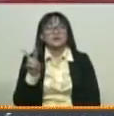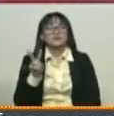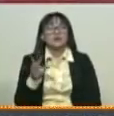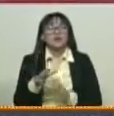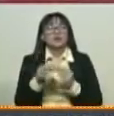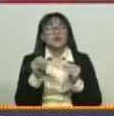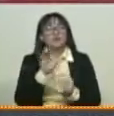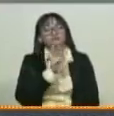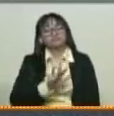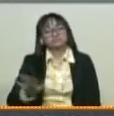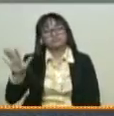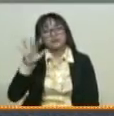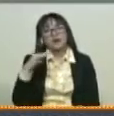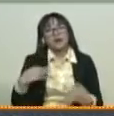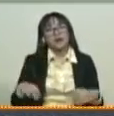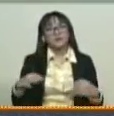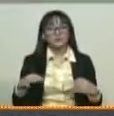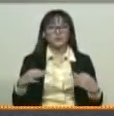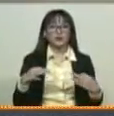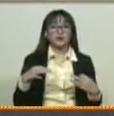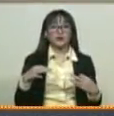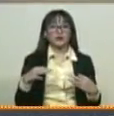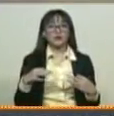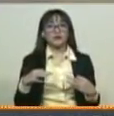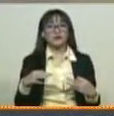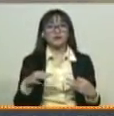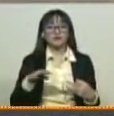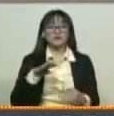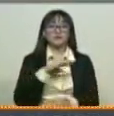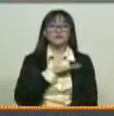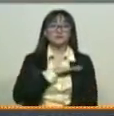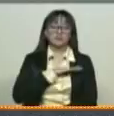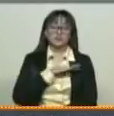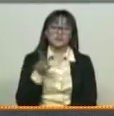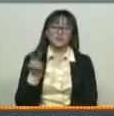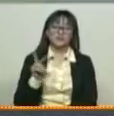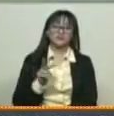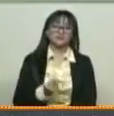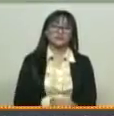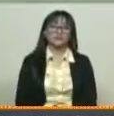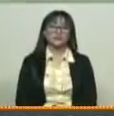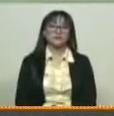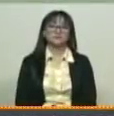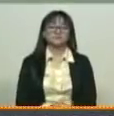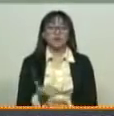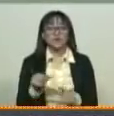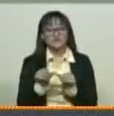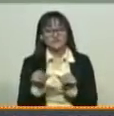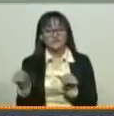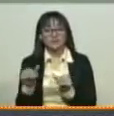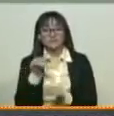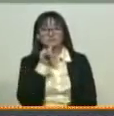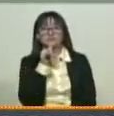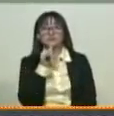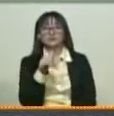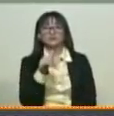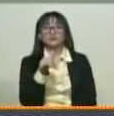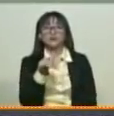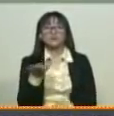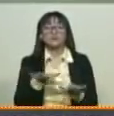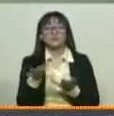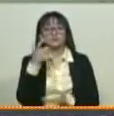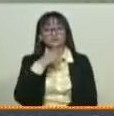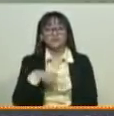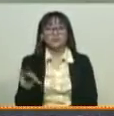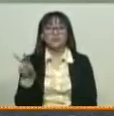los paisajes naturales que goza nuestra maravillosa Venezuela. Y este fin de semana queremos anunciar que el movimiento